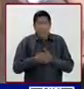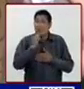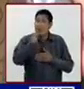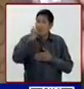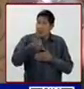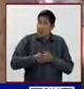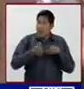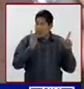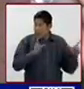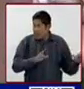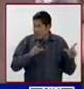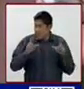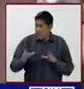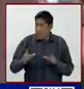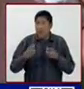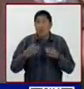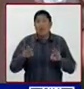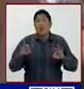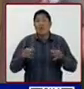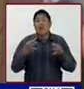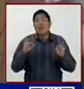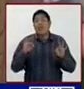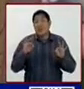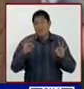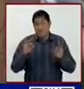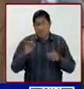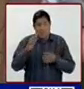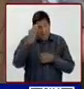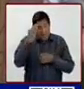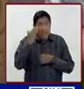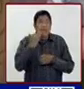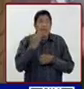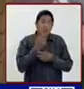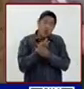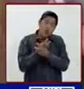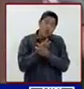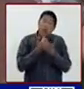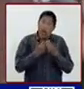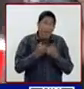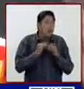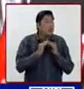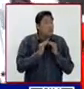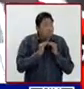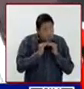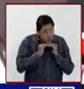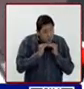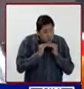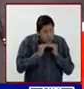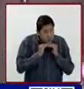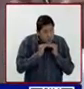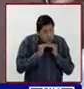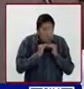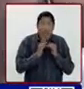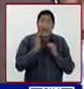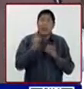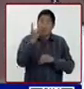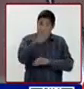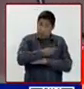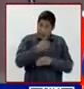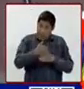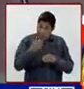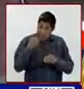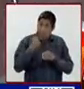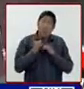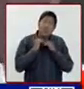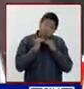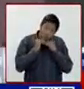nos alistamos para las fiestas de las ñatitas. En este momento les estamos velando. Ah, ¿se hace una velada antes y después